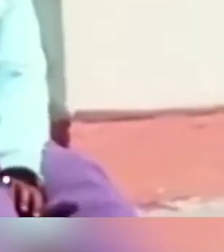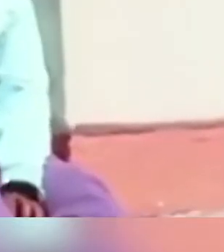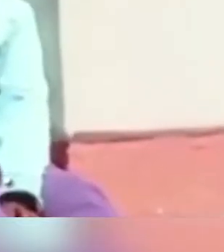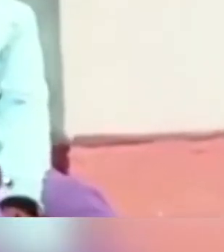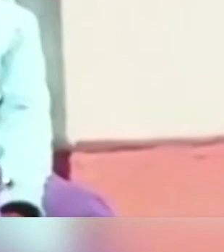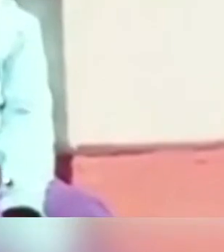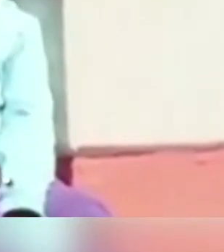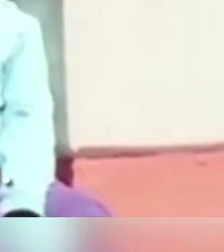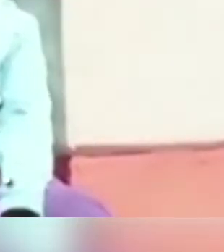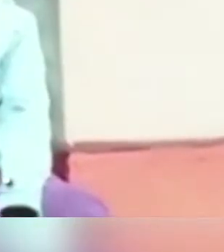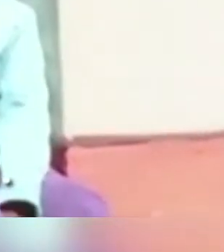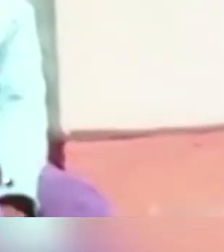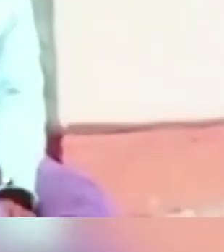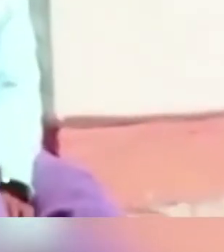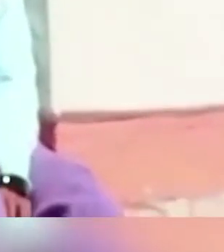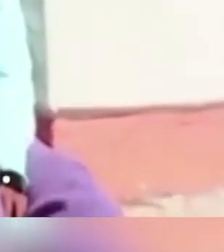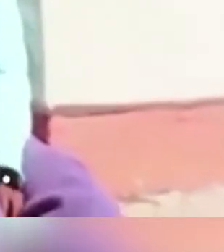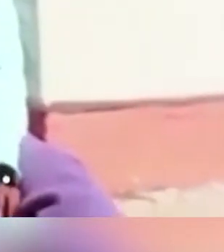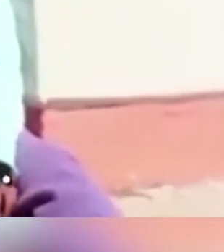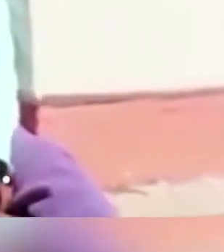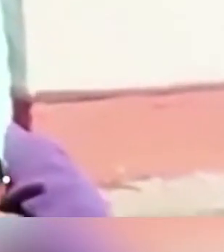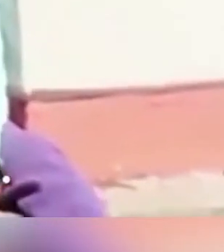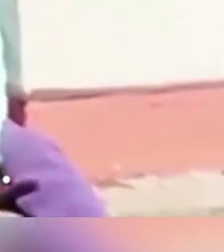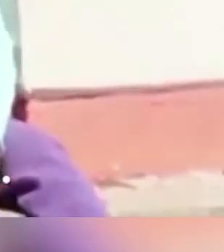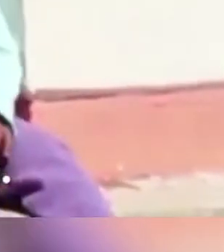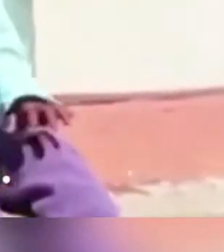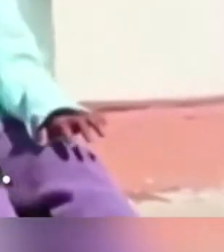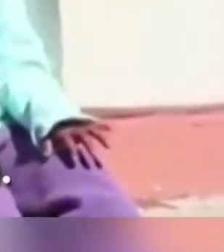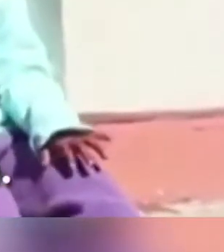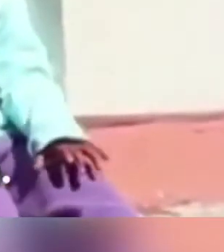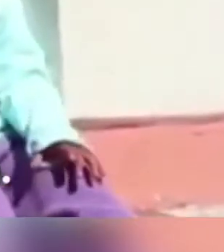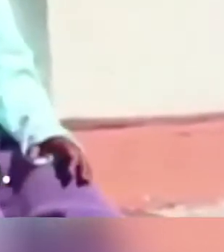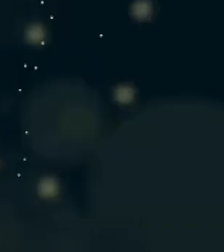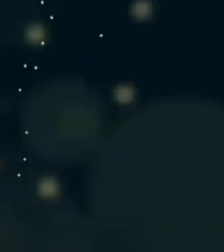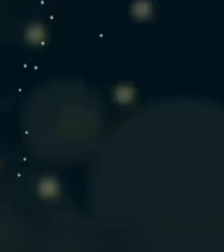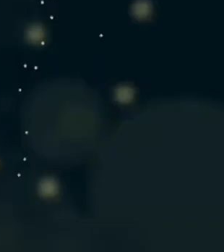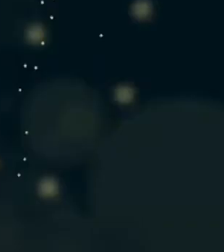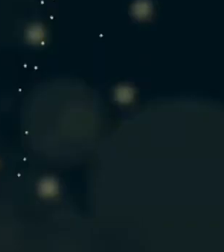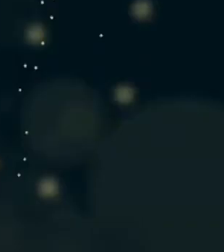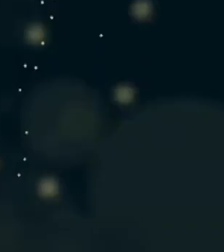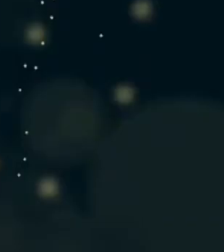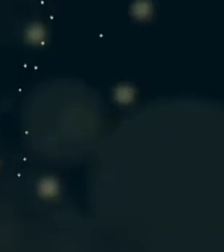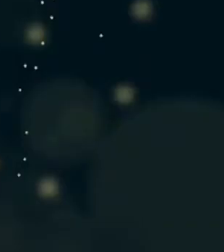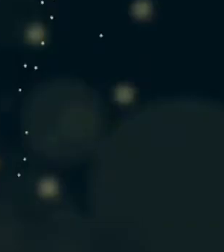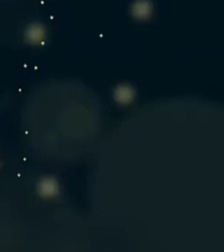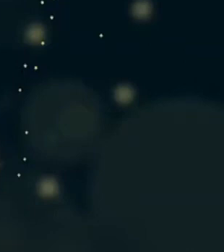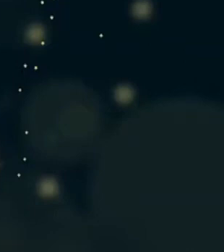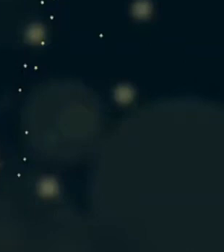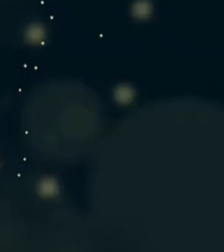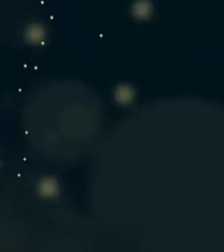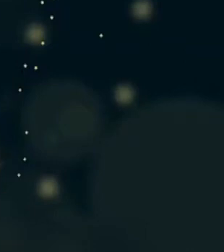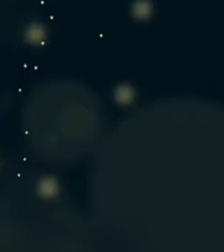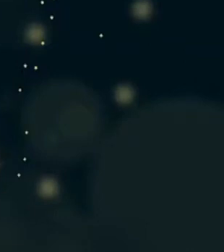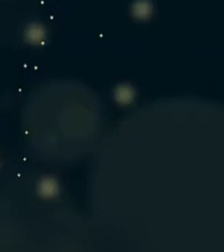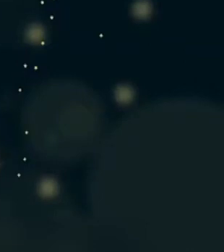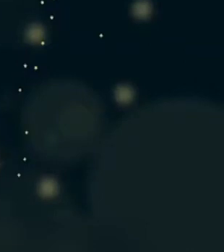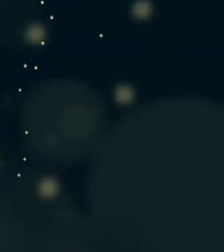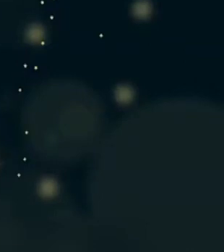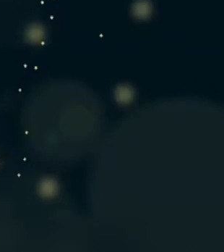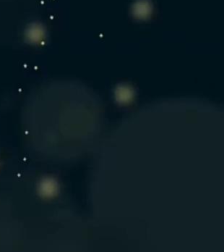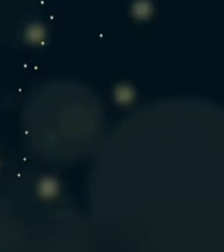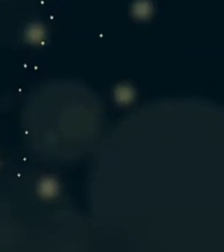comunicación, siempre con la participación de las madres y los padres de familia, dijo el maestro Vasconcelos en